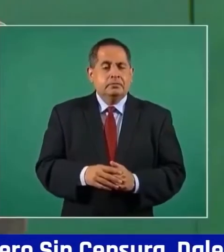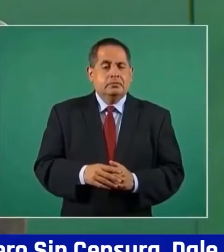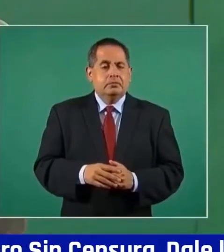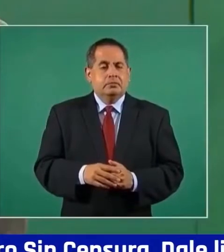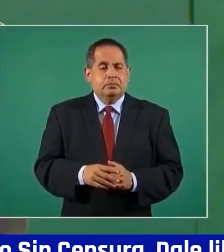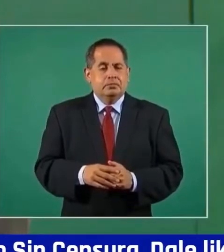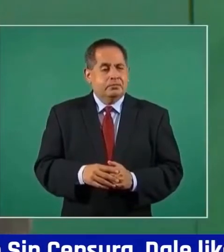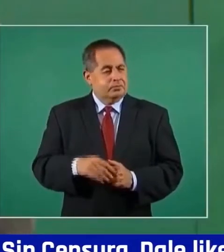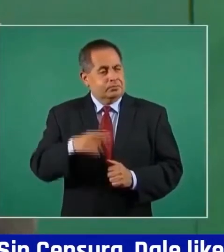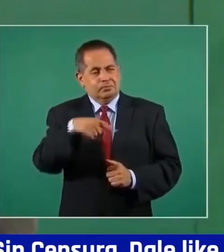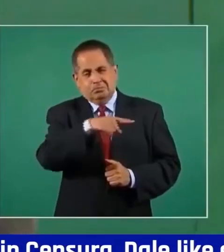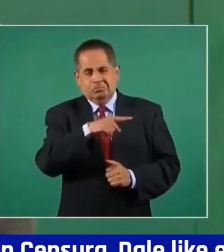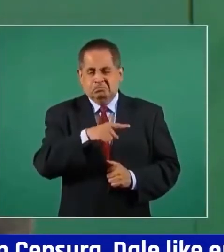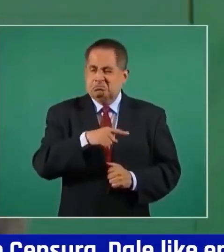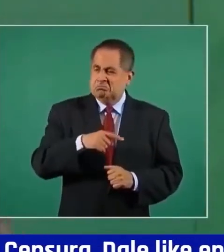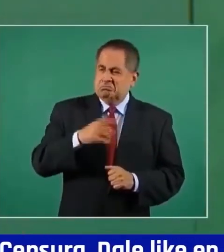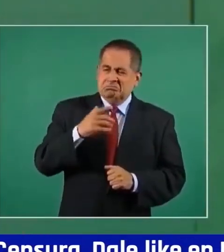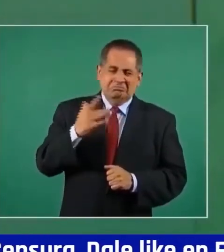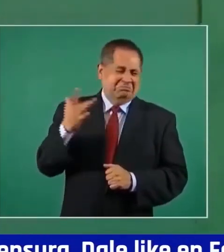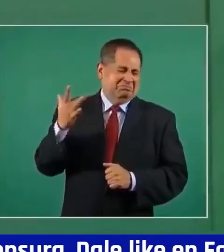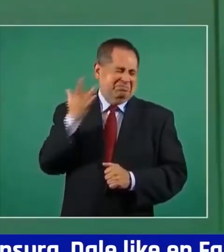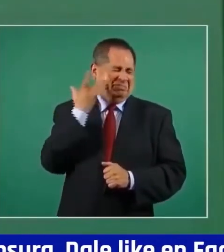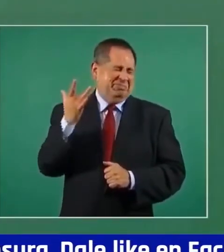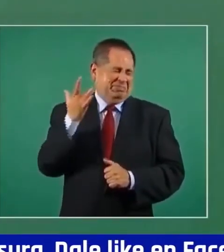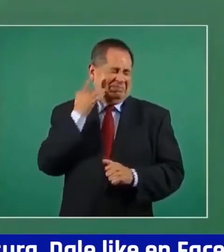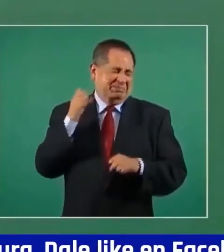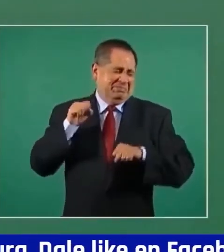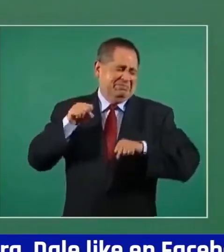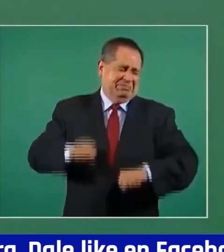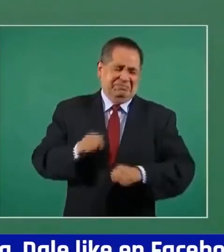de prepotencia, de arrogancia.